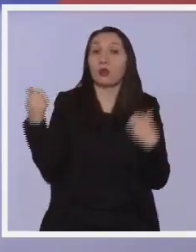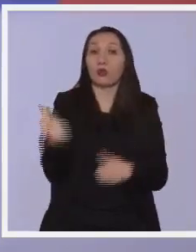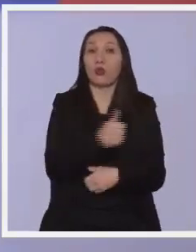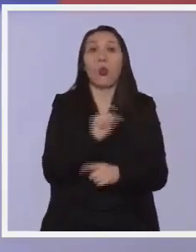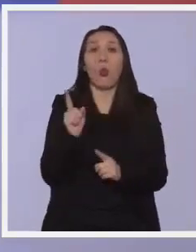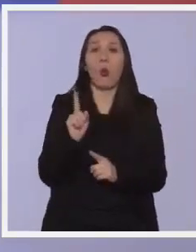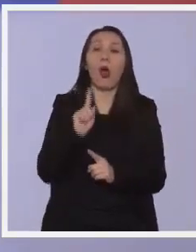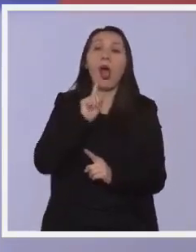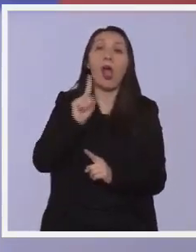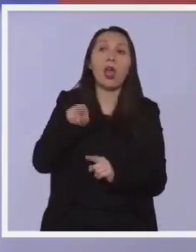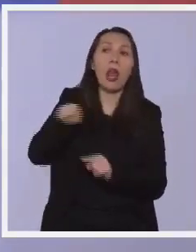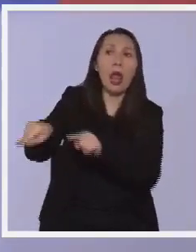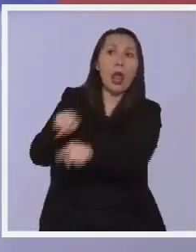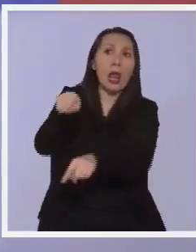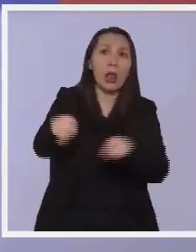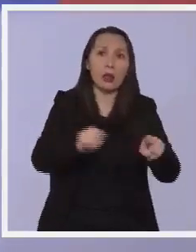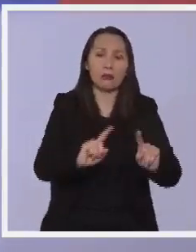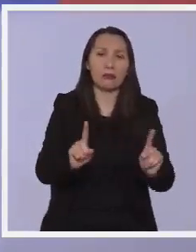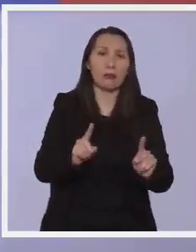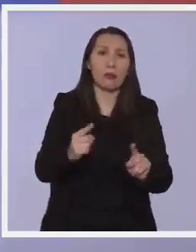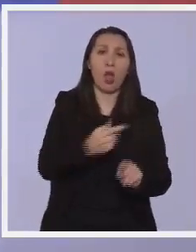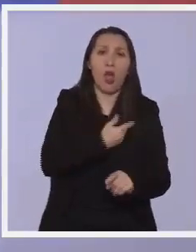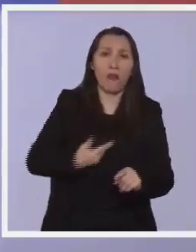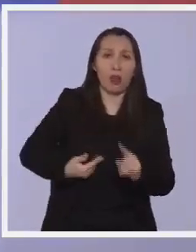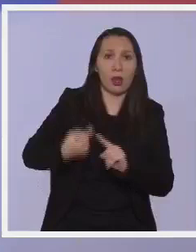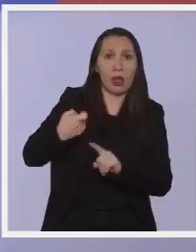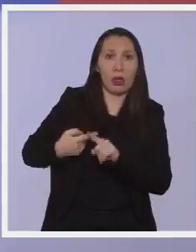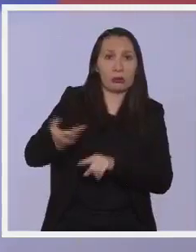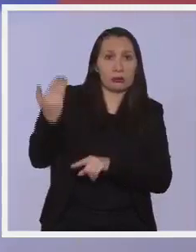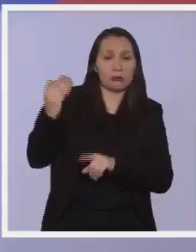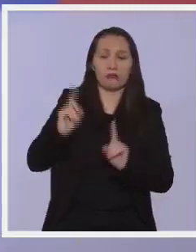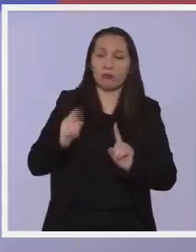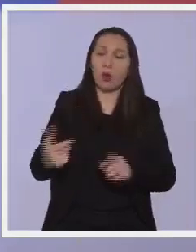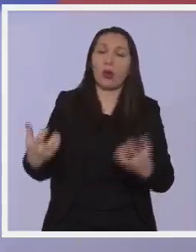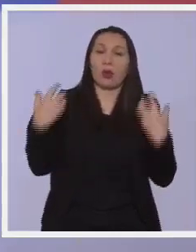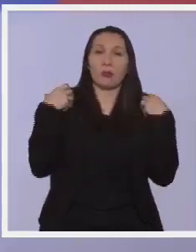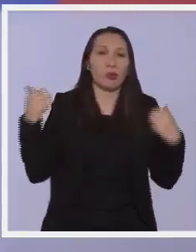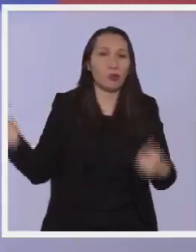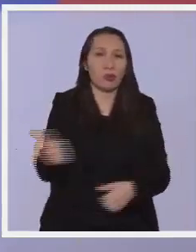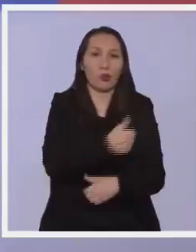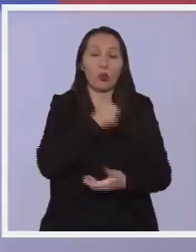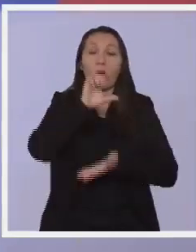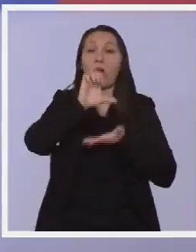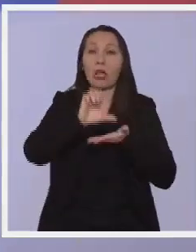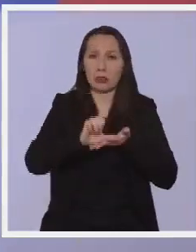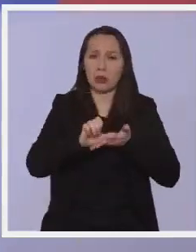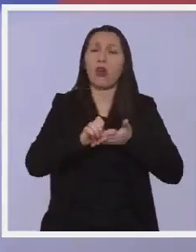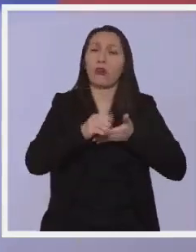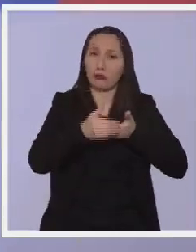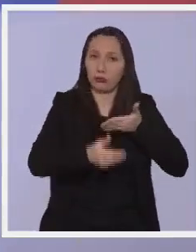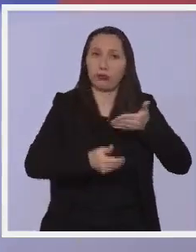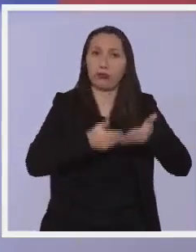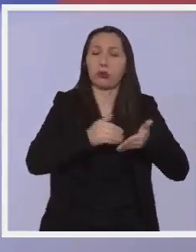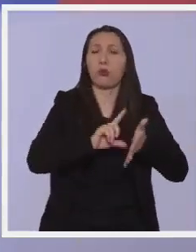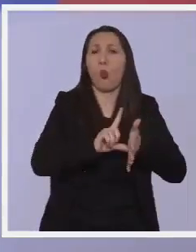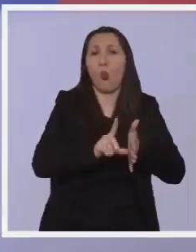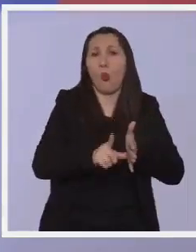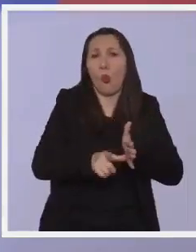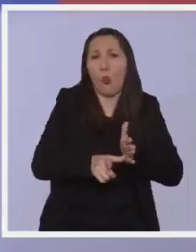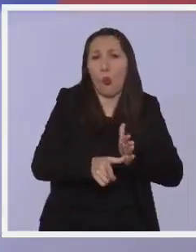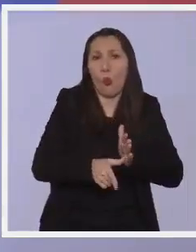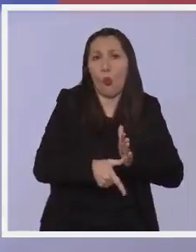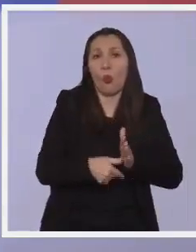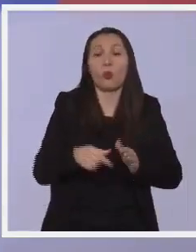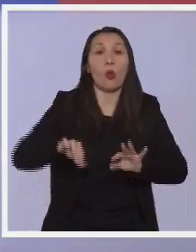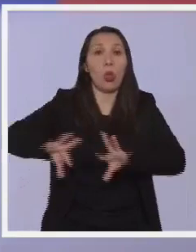se trata de apuntar a alguien en particular o a un gobierno en particular, es responsabilidad de todos, que el Estado estaba avanzando más lento